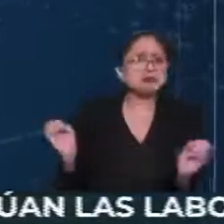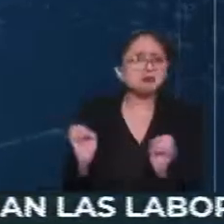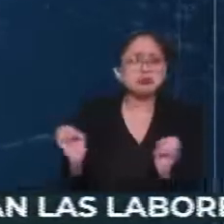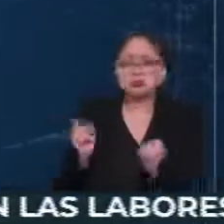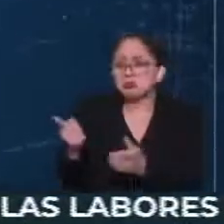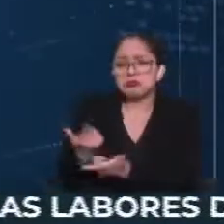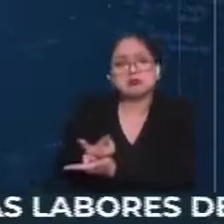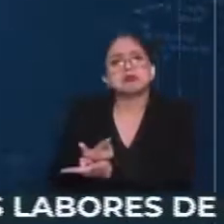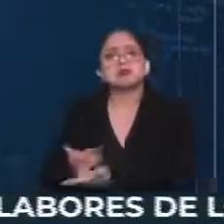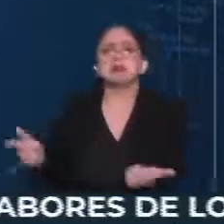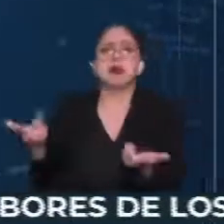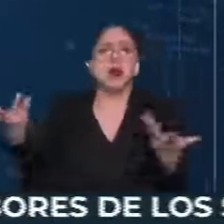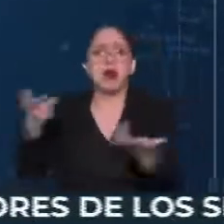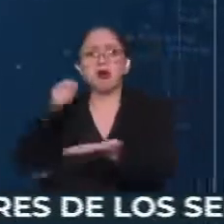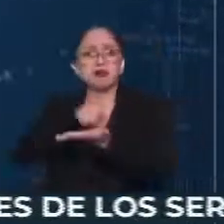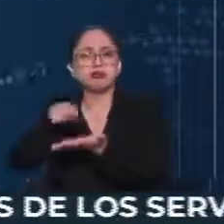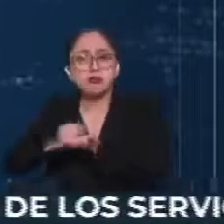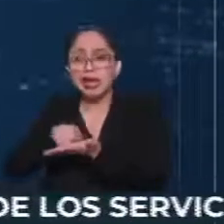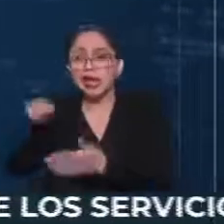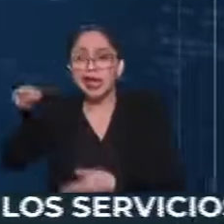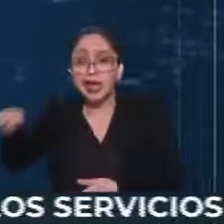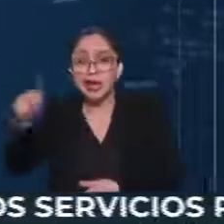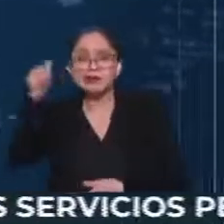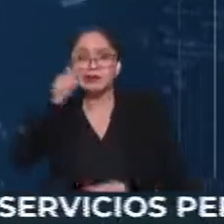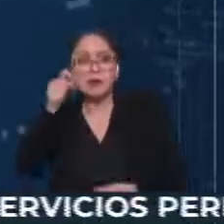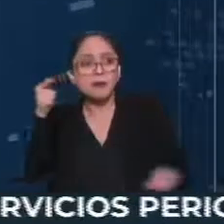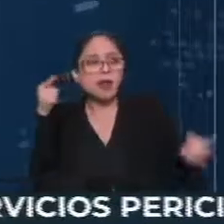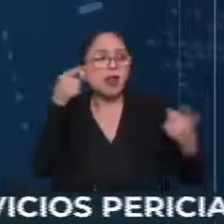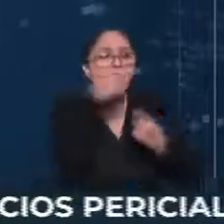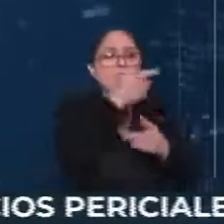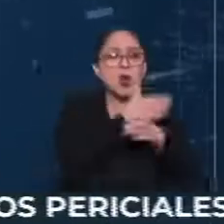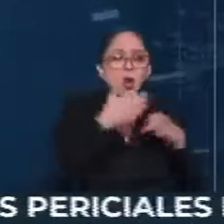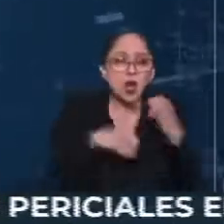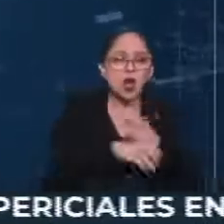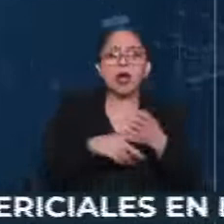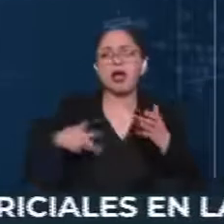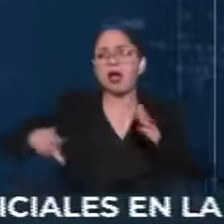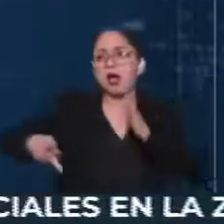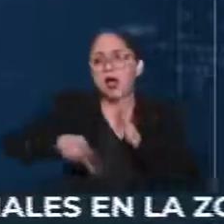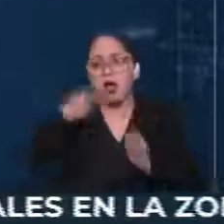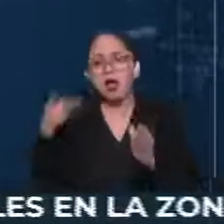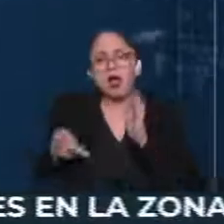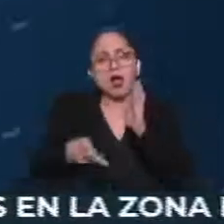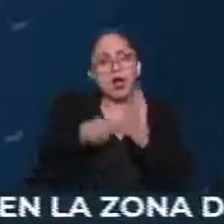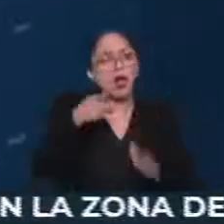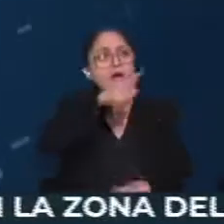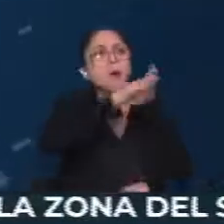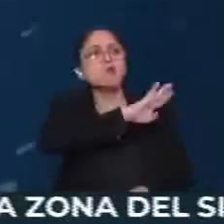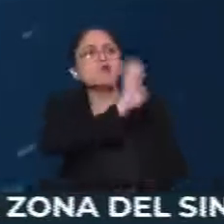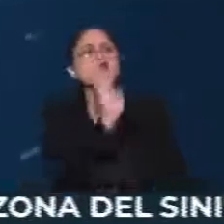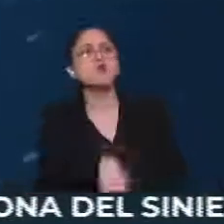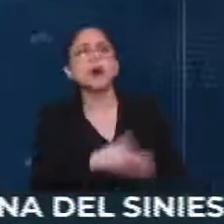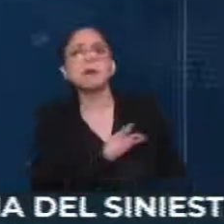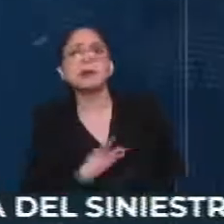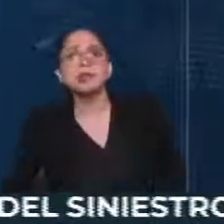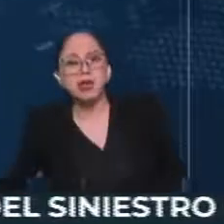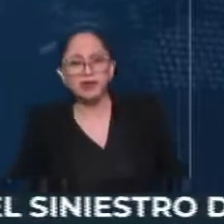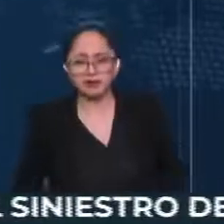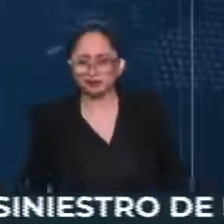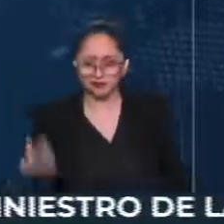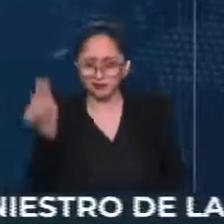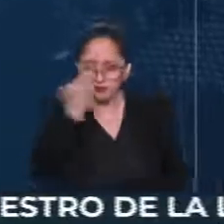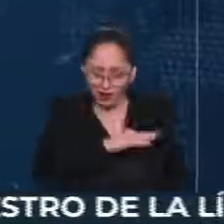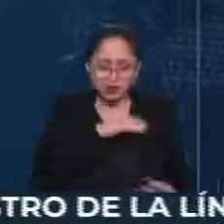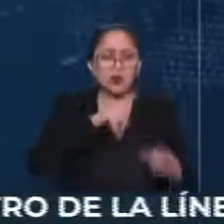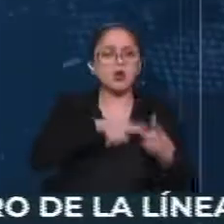ha inventado cosas personales al presidente, lo ha matado varias veces, lo ha enfermado varias veces, ha hecho un